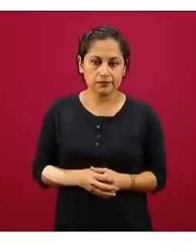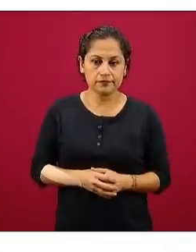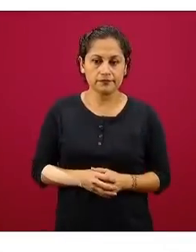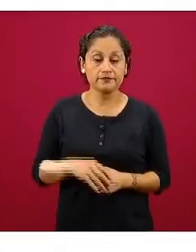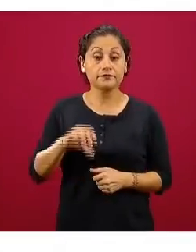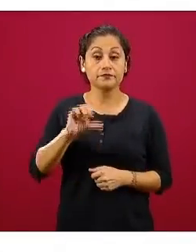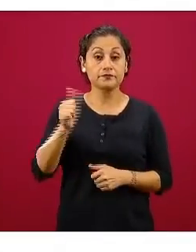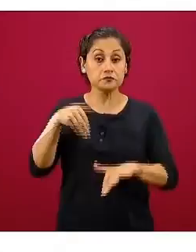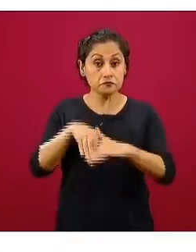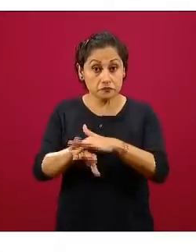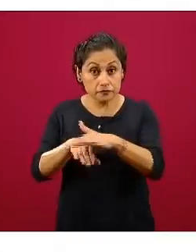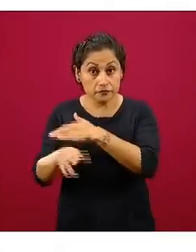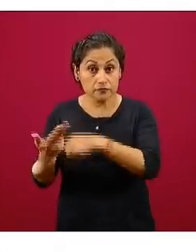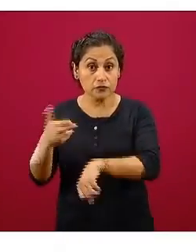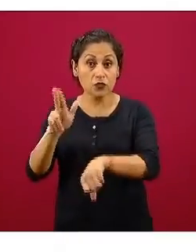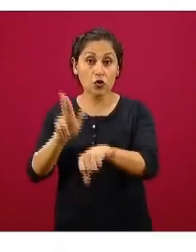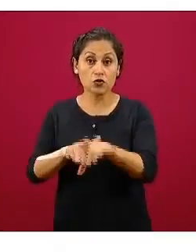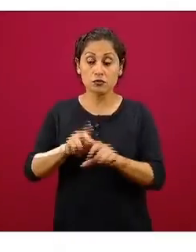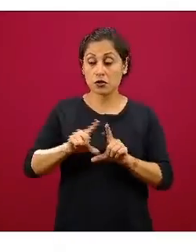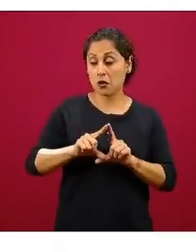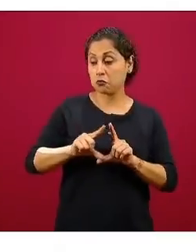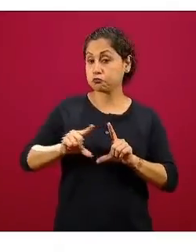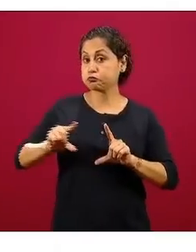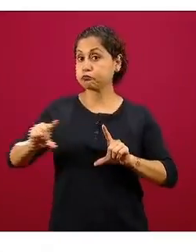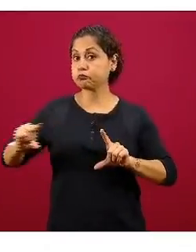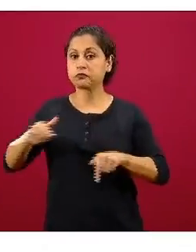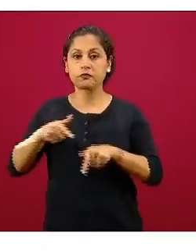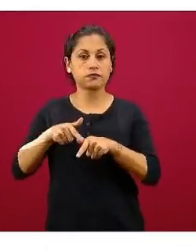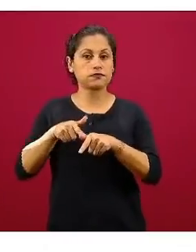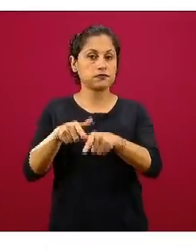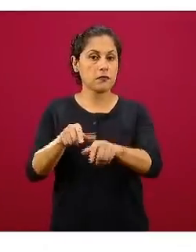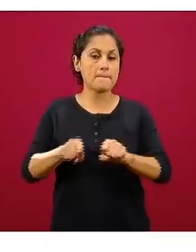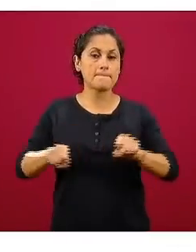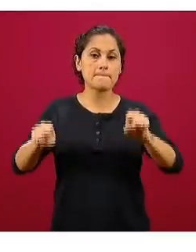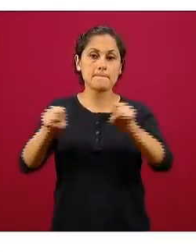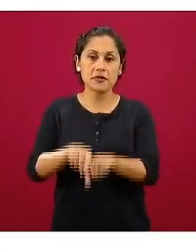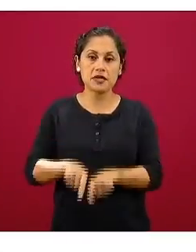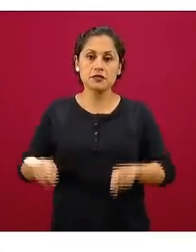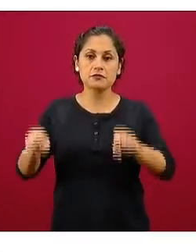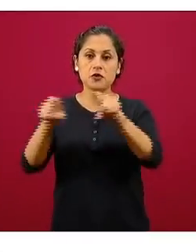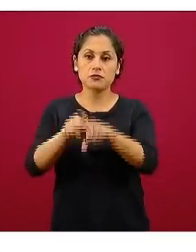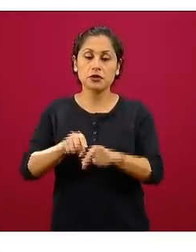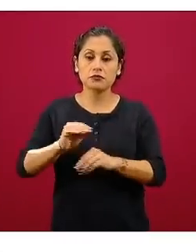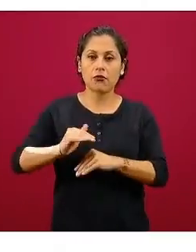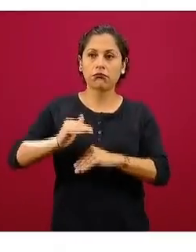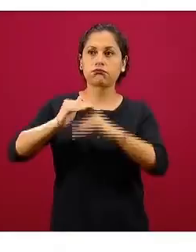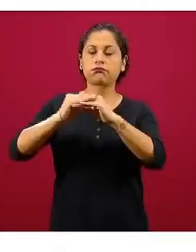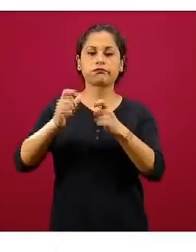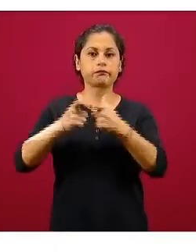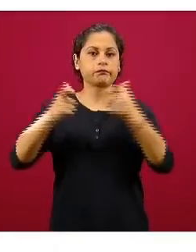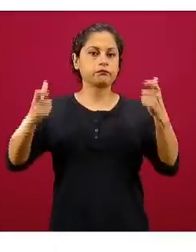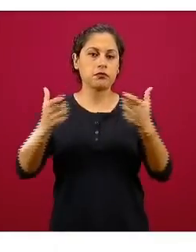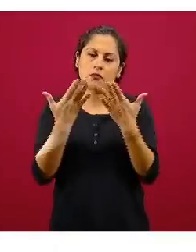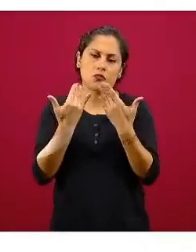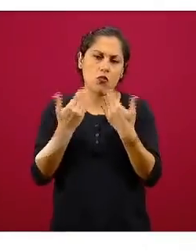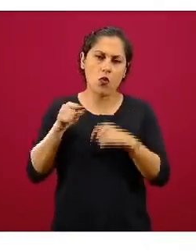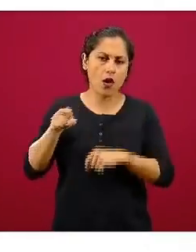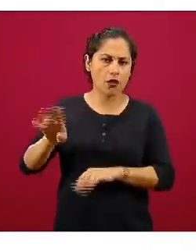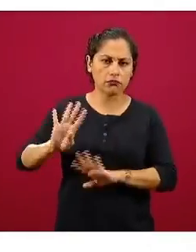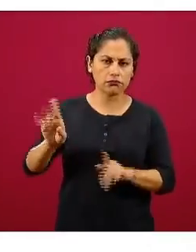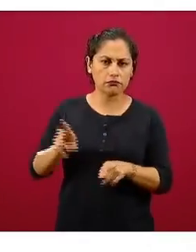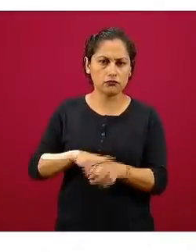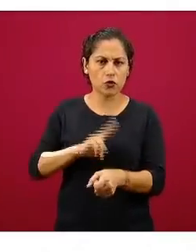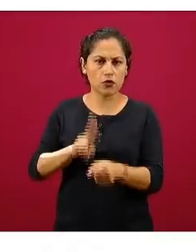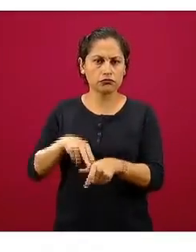la ocupación hospitalaria, plana quiere decir fija, constante, no hay grandes aumentos en el número de personas que se hospitalizan,